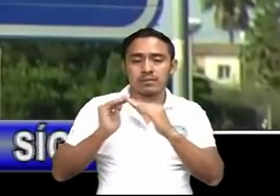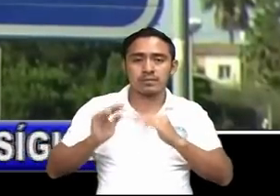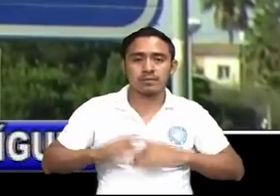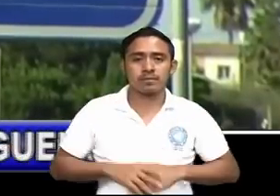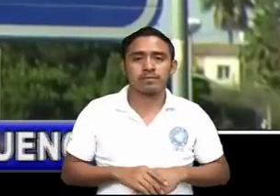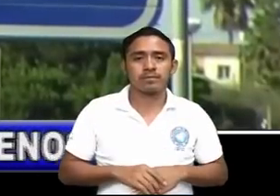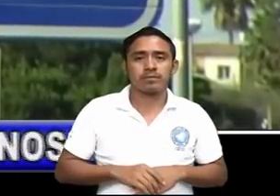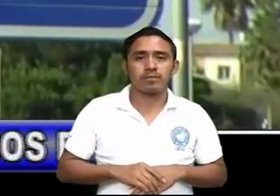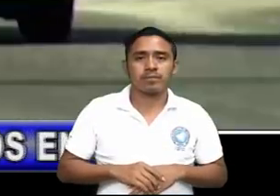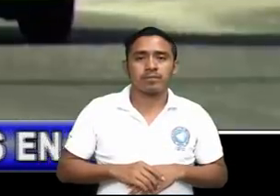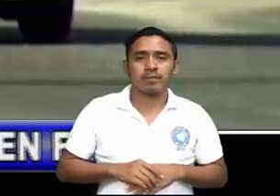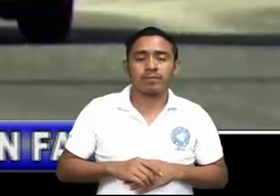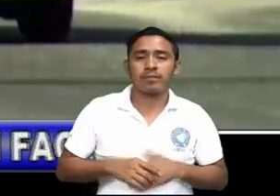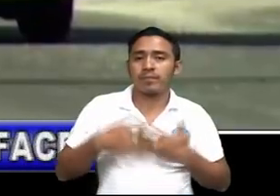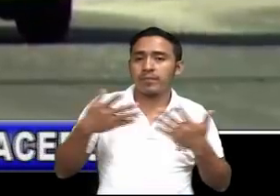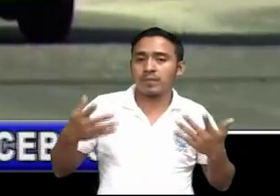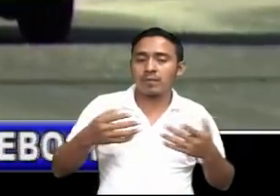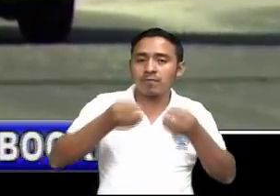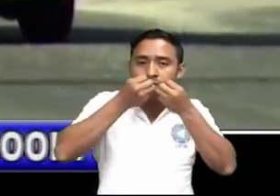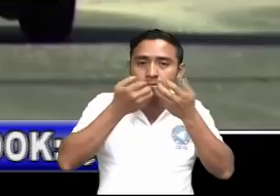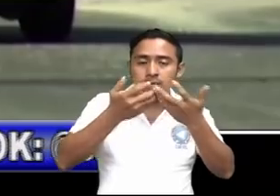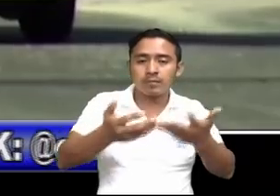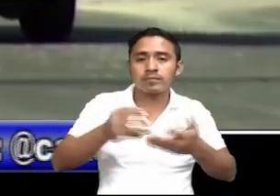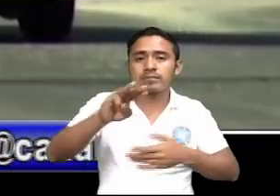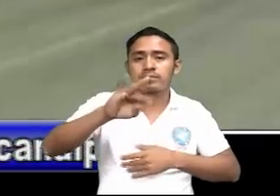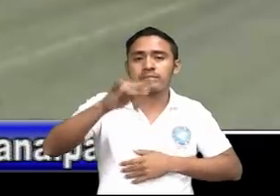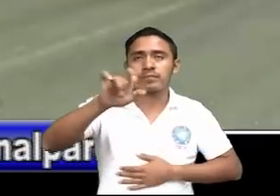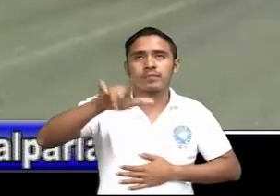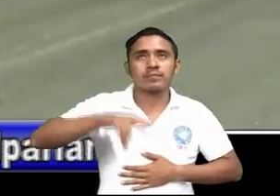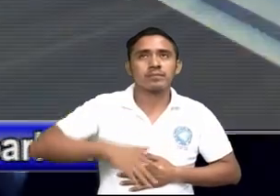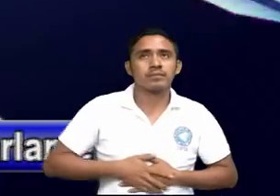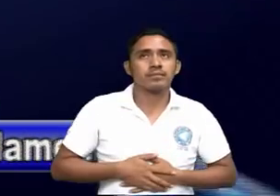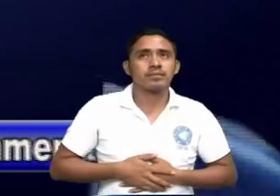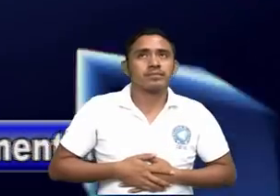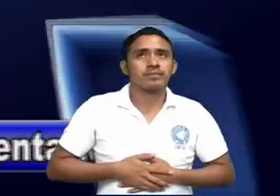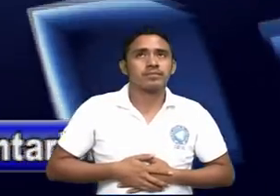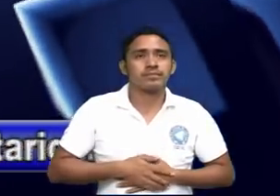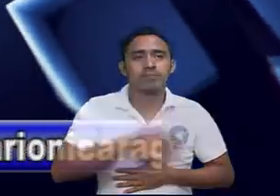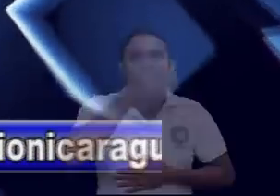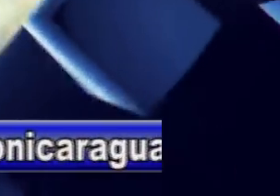viviendas. Para el canal parlamentario les informó Miguel Carranza Mena.